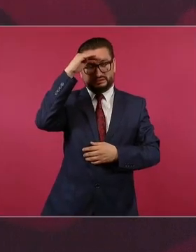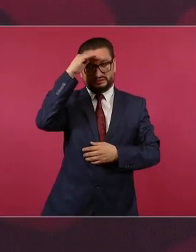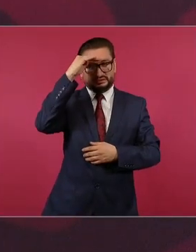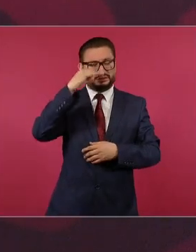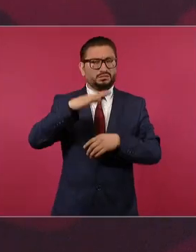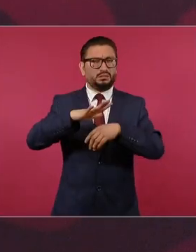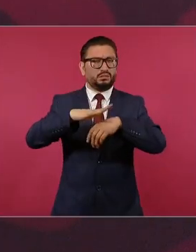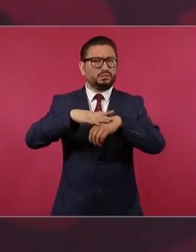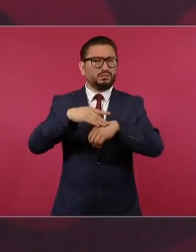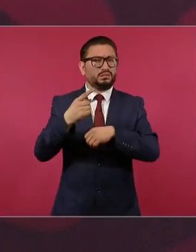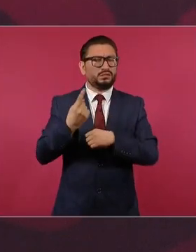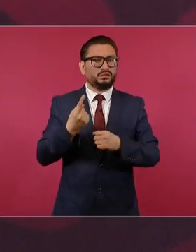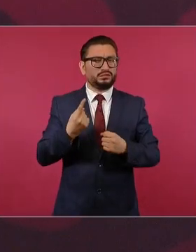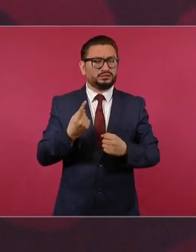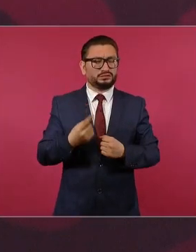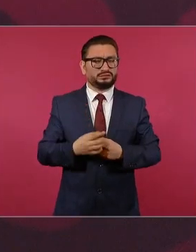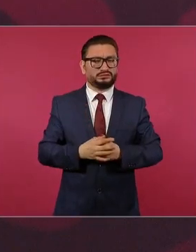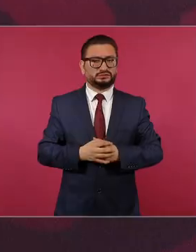porque